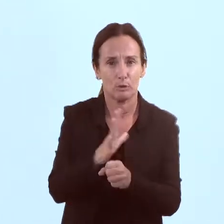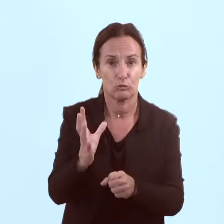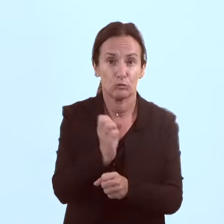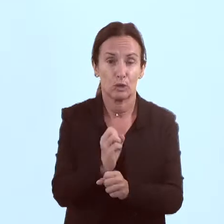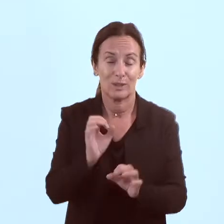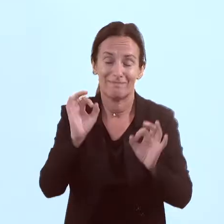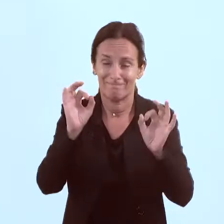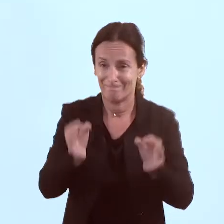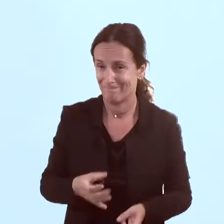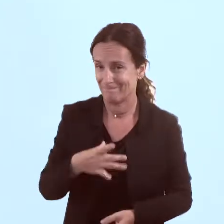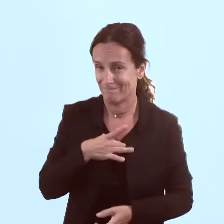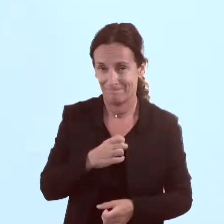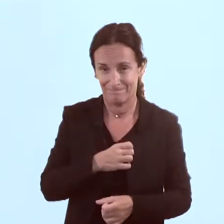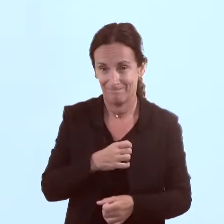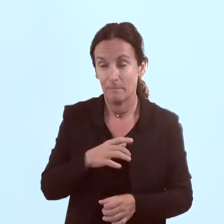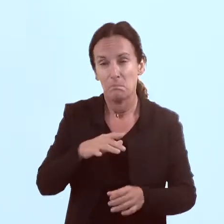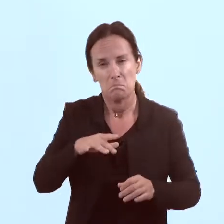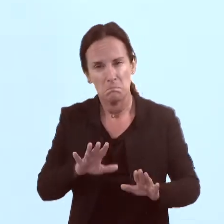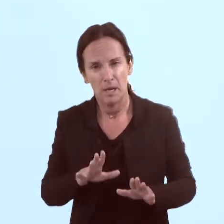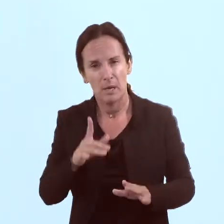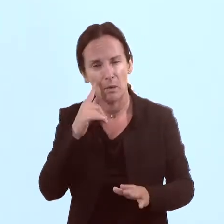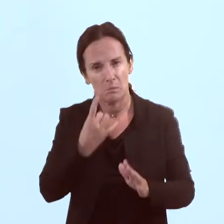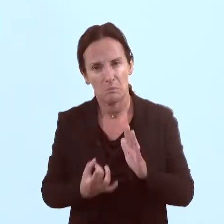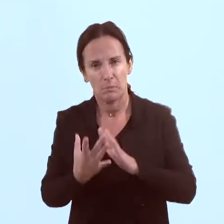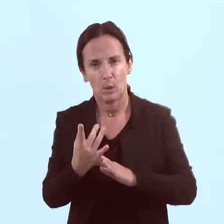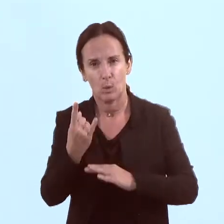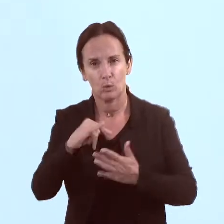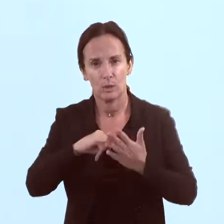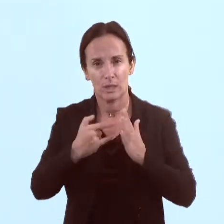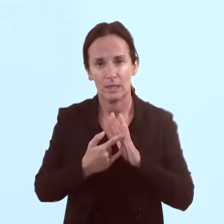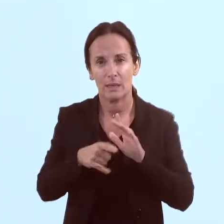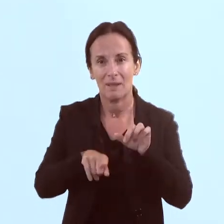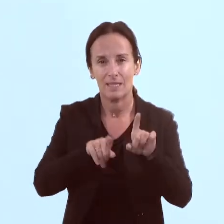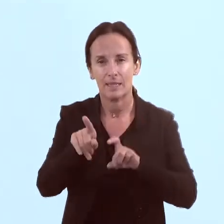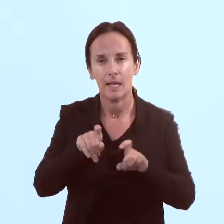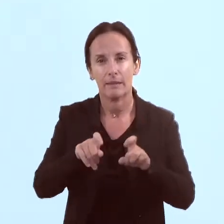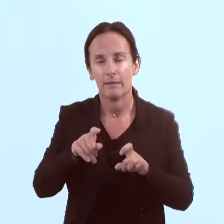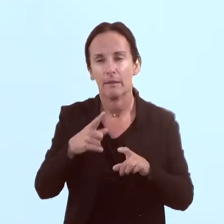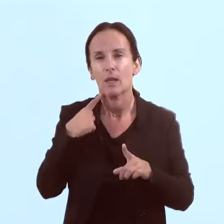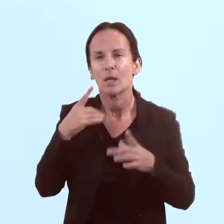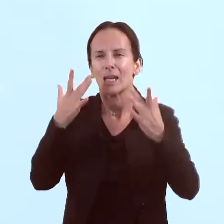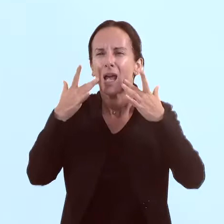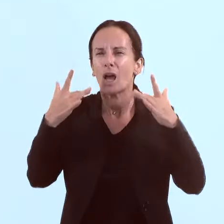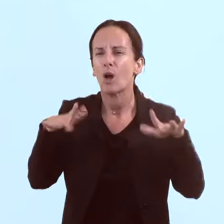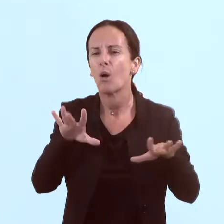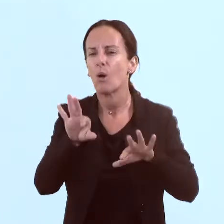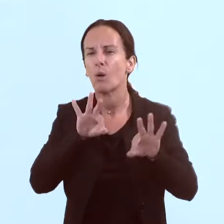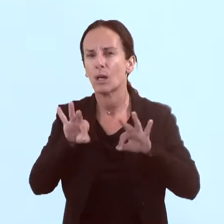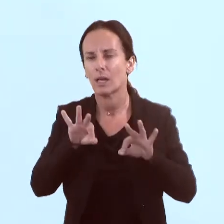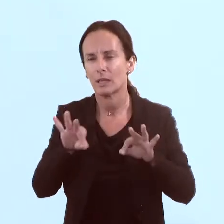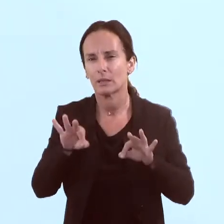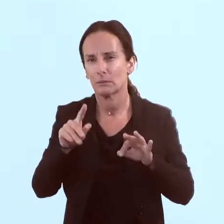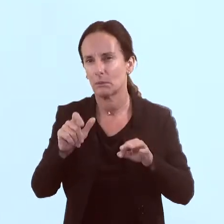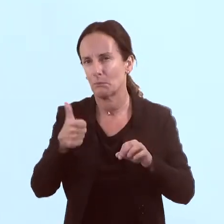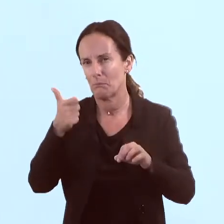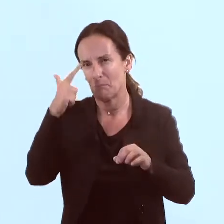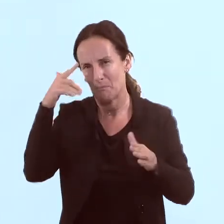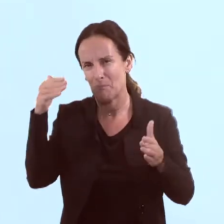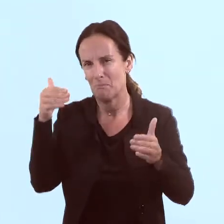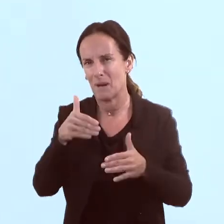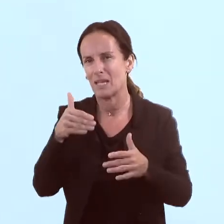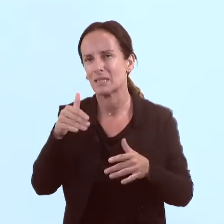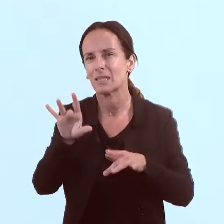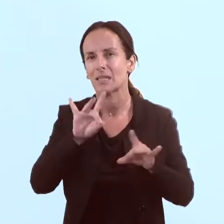sentido trataremos de generar un sistema de selección que sea lo más objetivo posible, orientándonos a aquellos chavales que están en una situación de